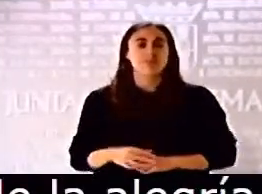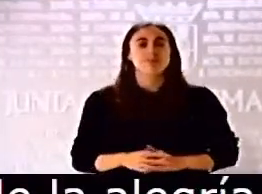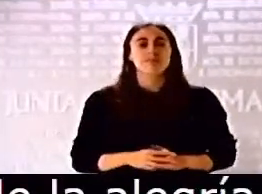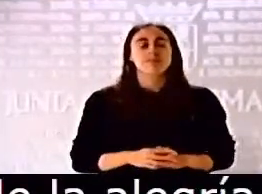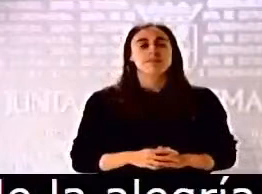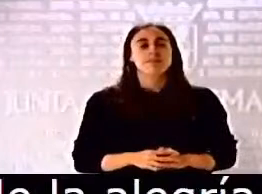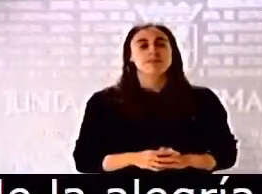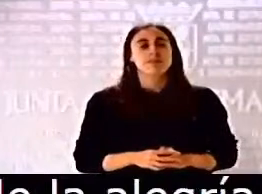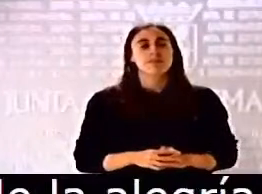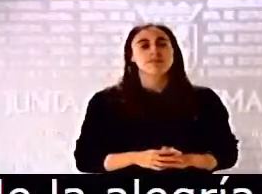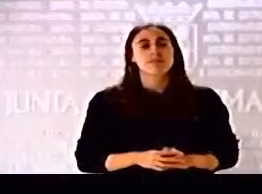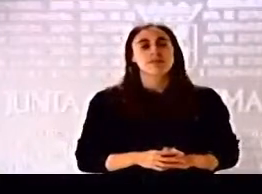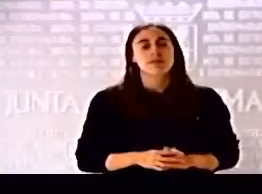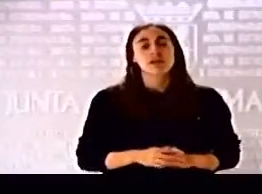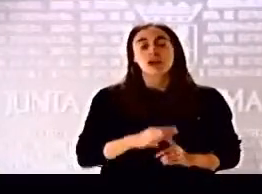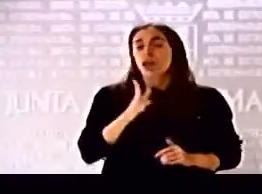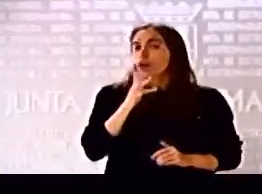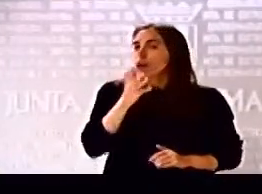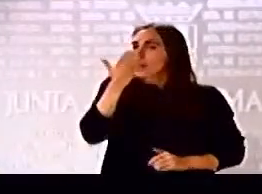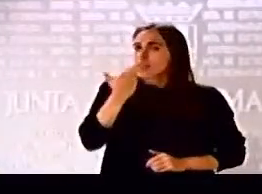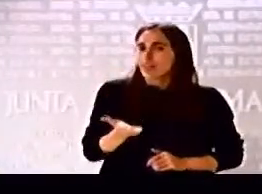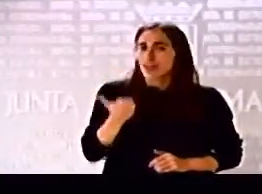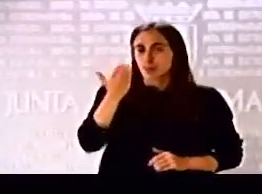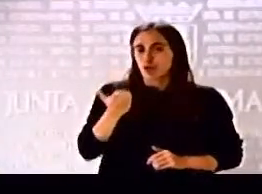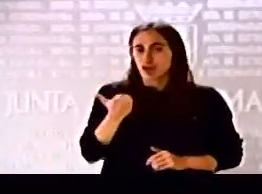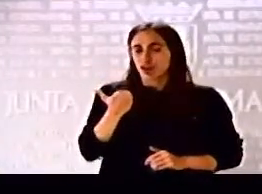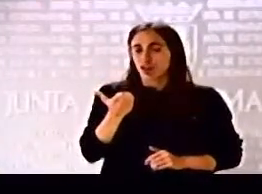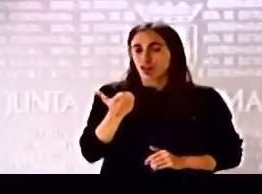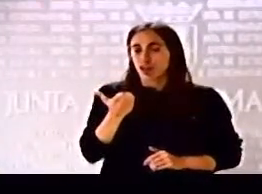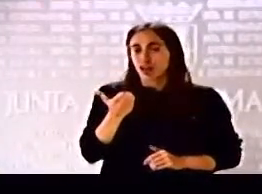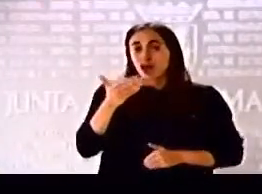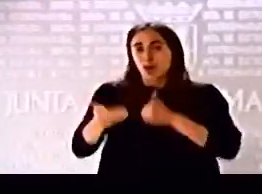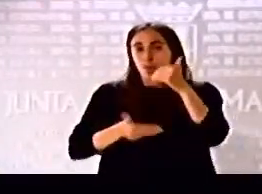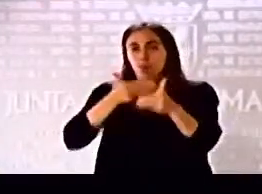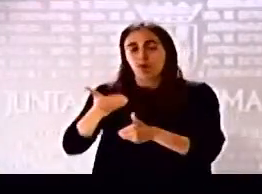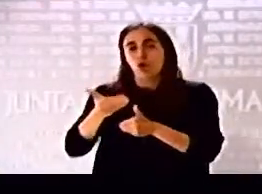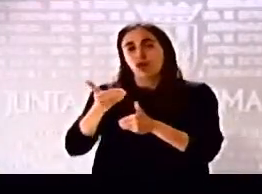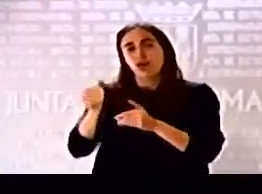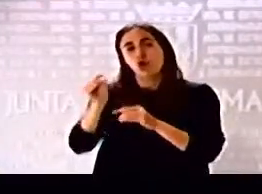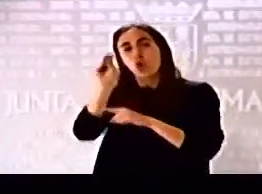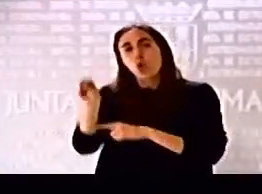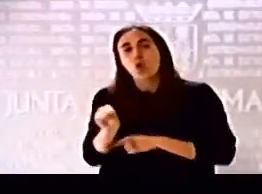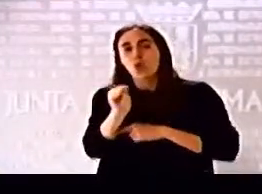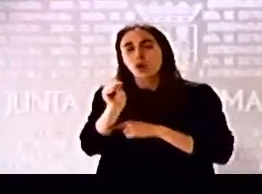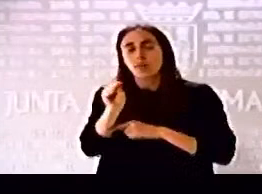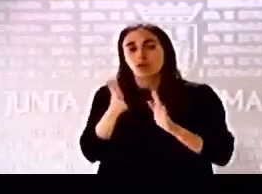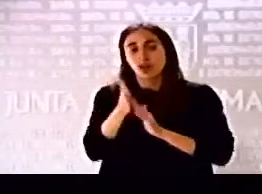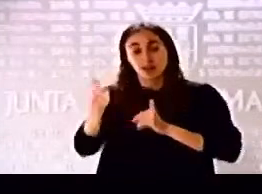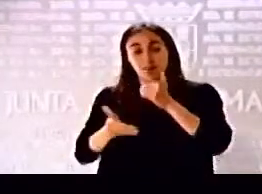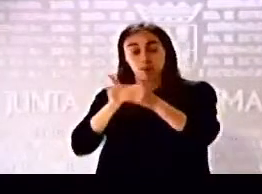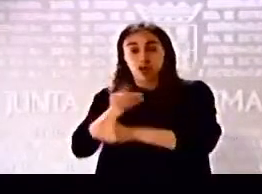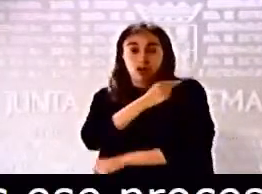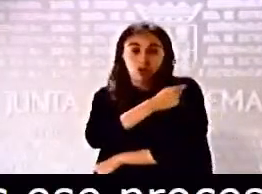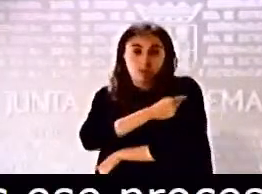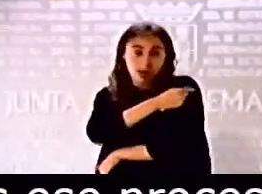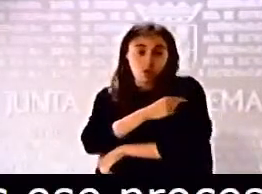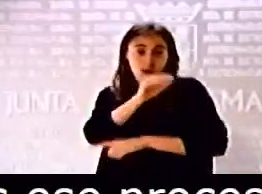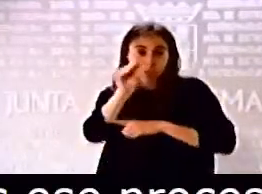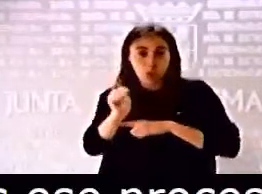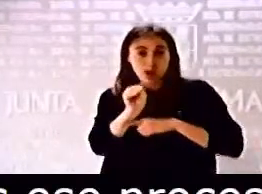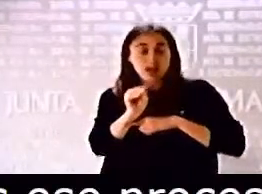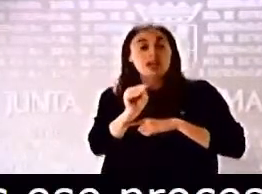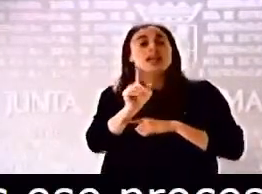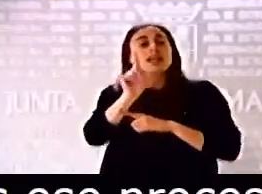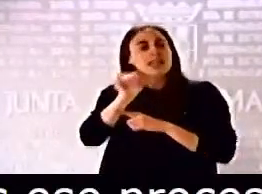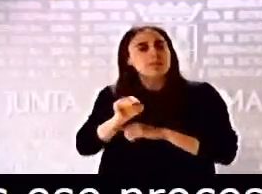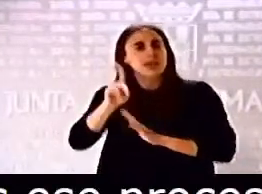y ahora mismo es clave que protejamos ese proceso de vacunación, que cumplamos con